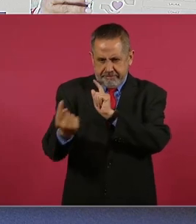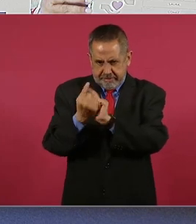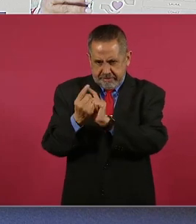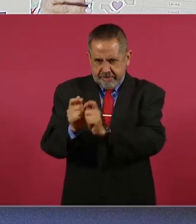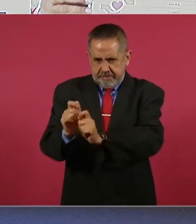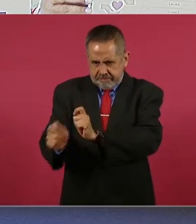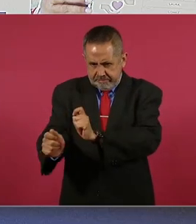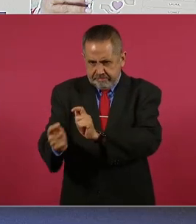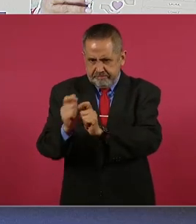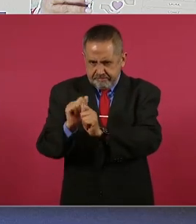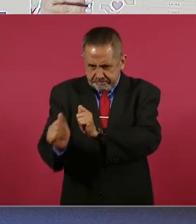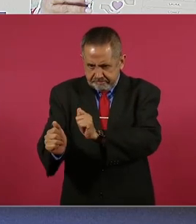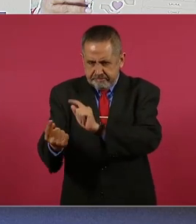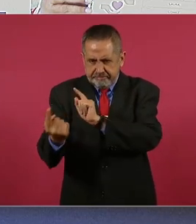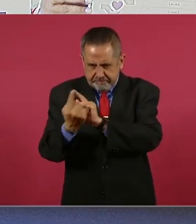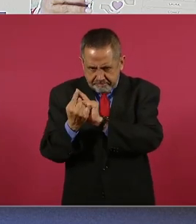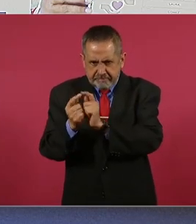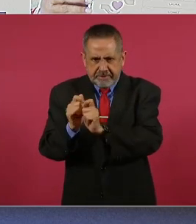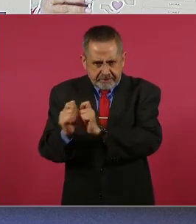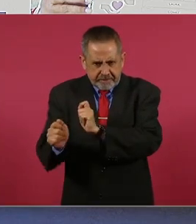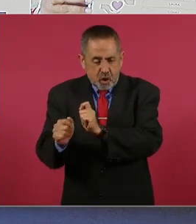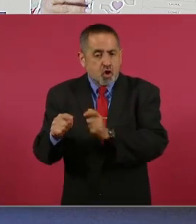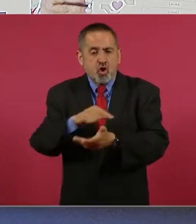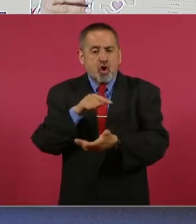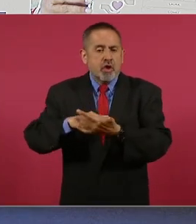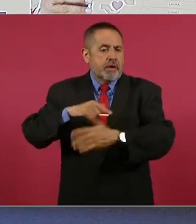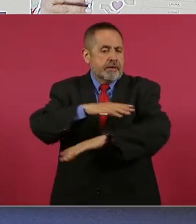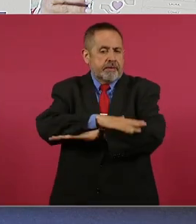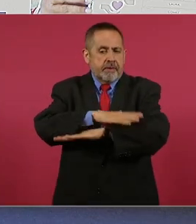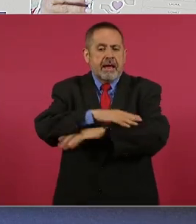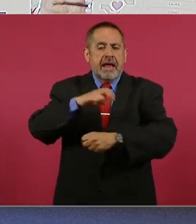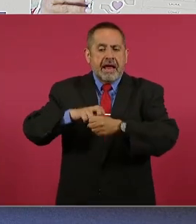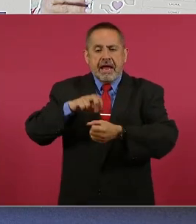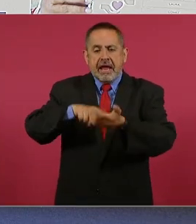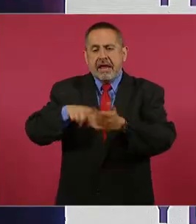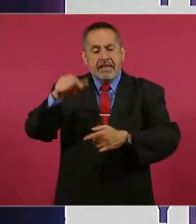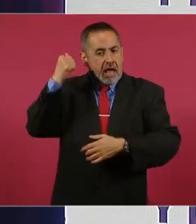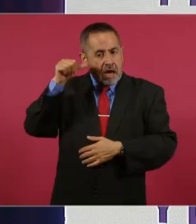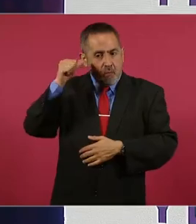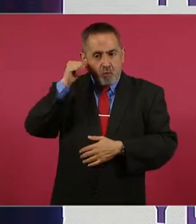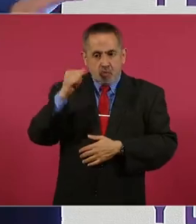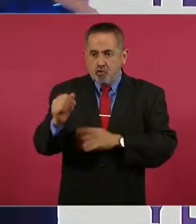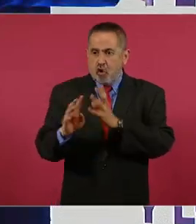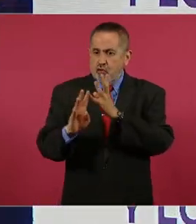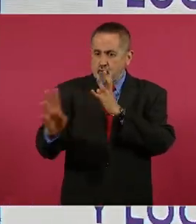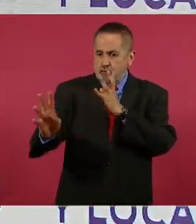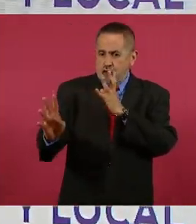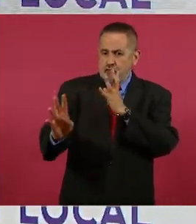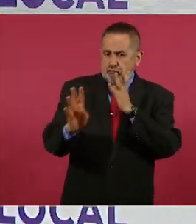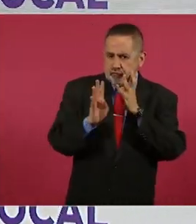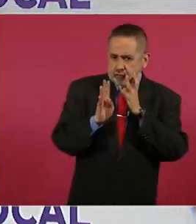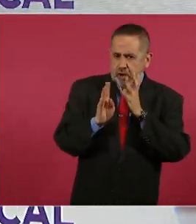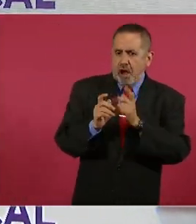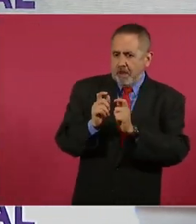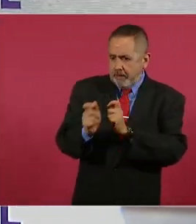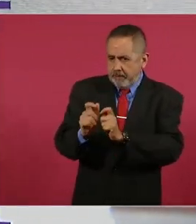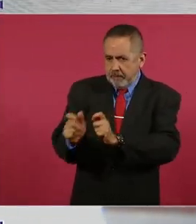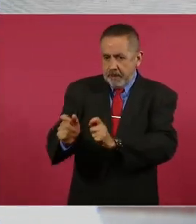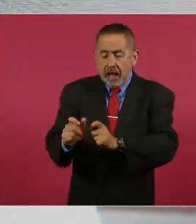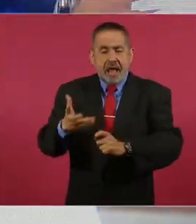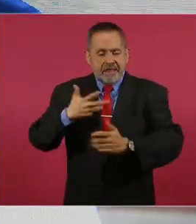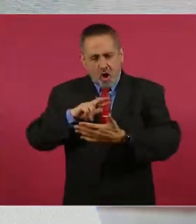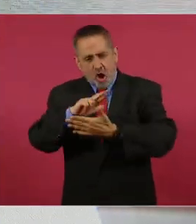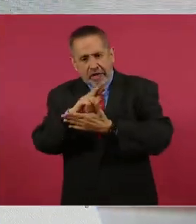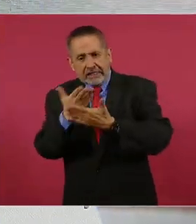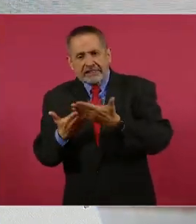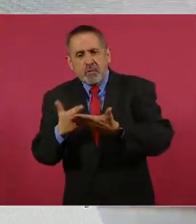en módulos que están instalados en Acapulco, pero se tienen los recibos de